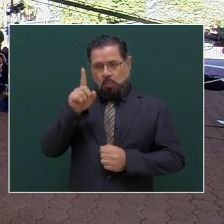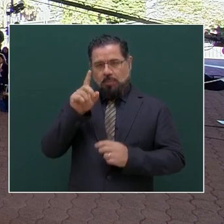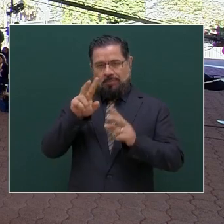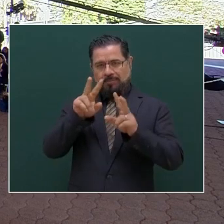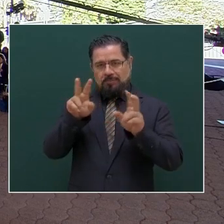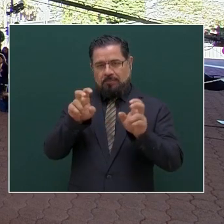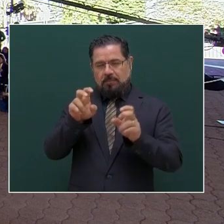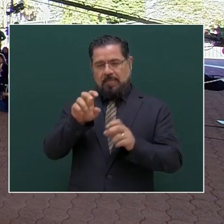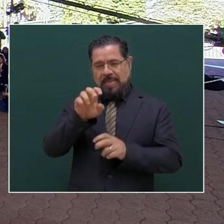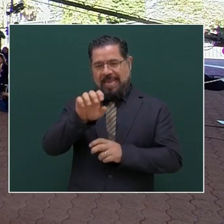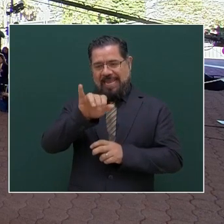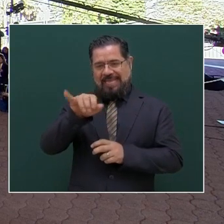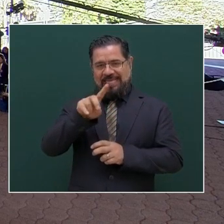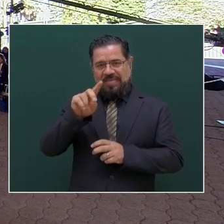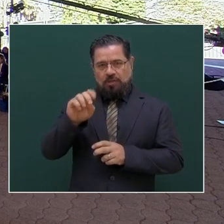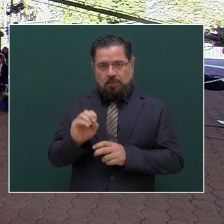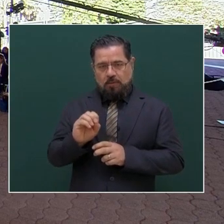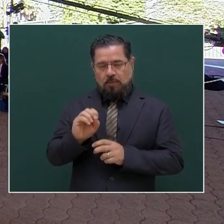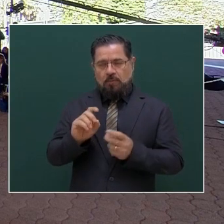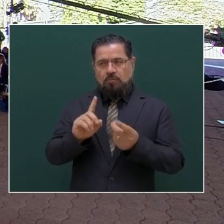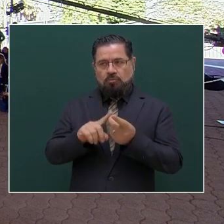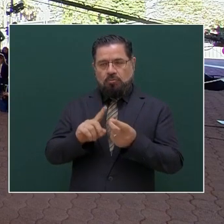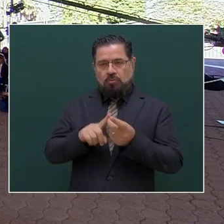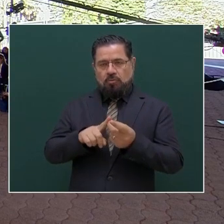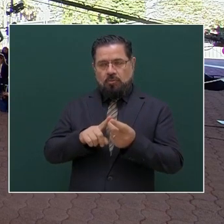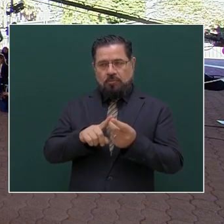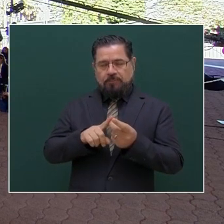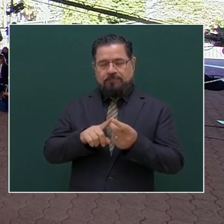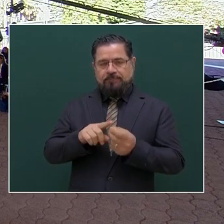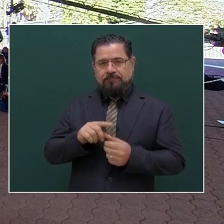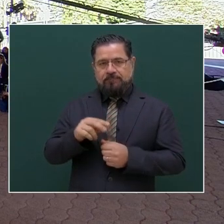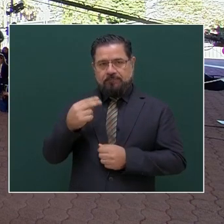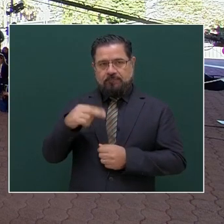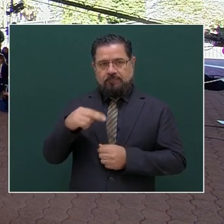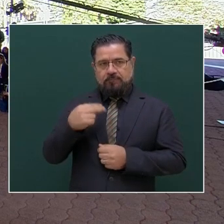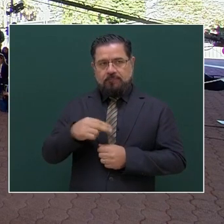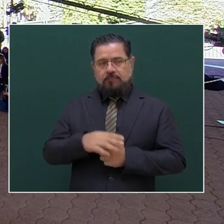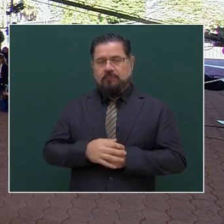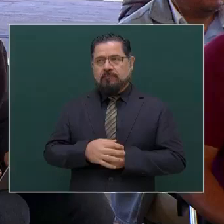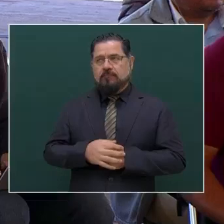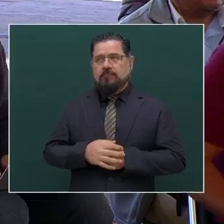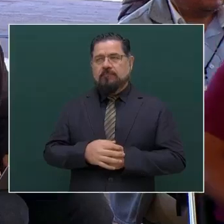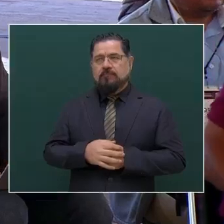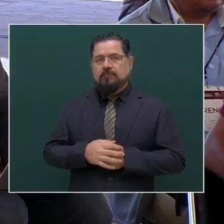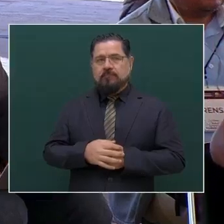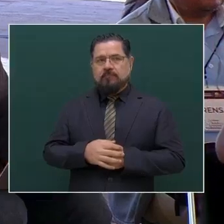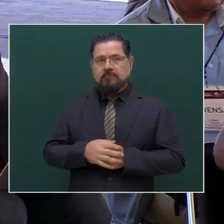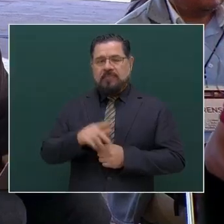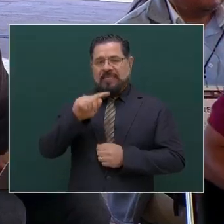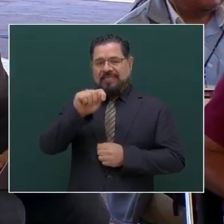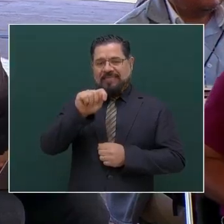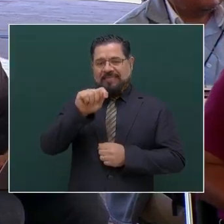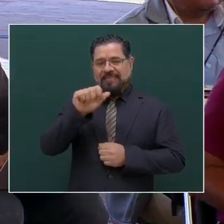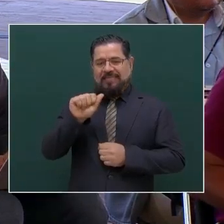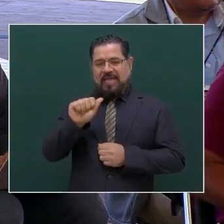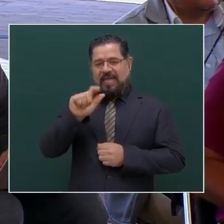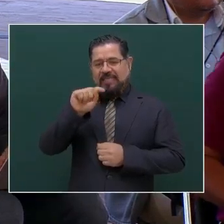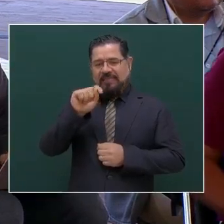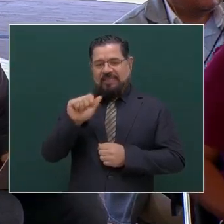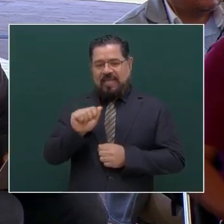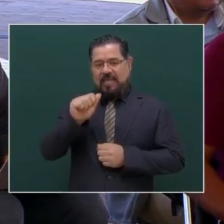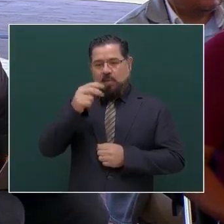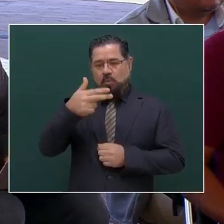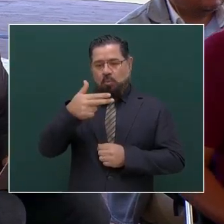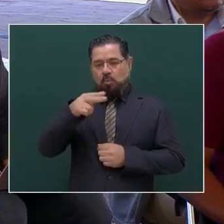Particularmente ahorita, elegido Tatahuishi,